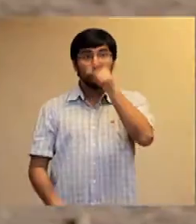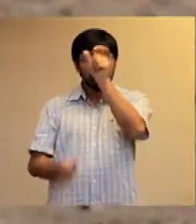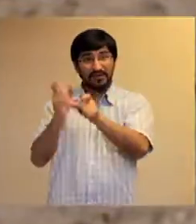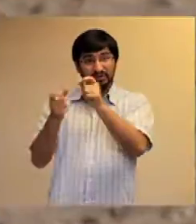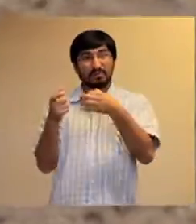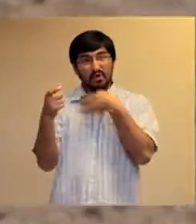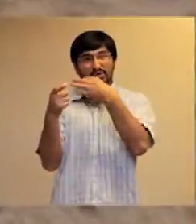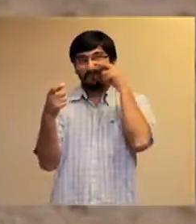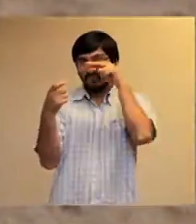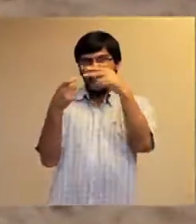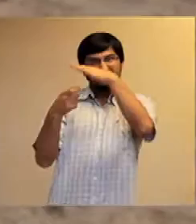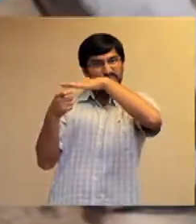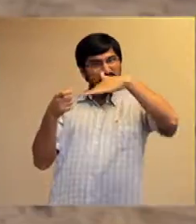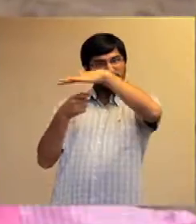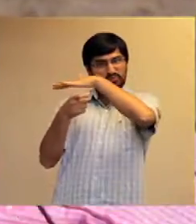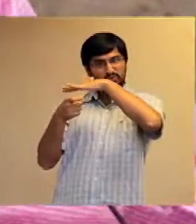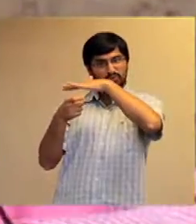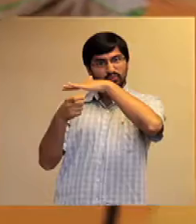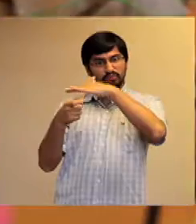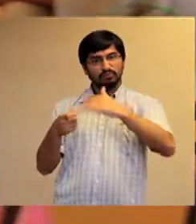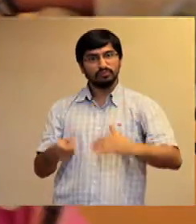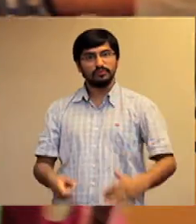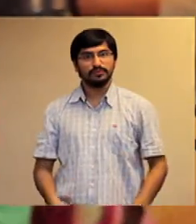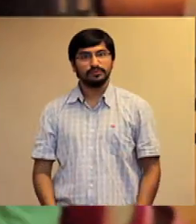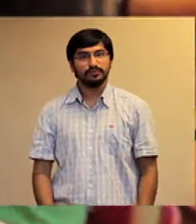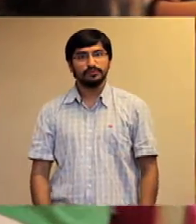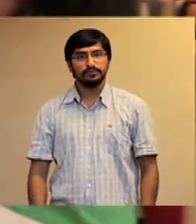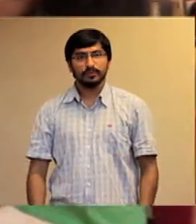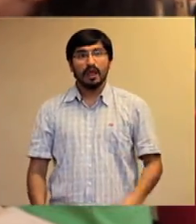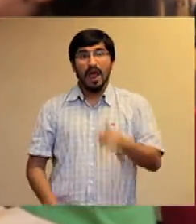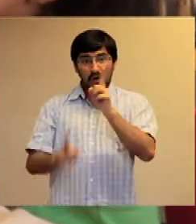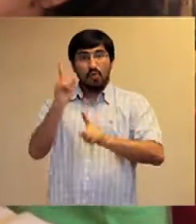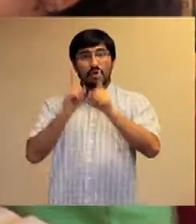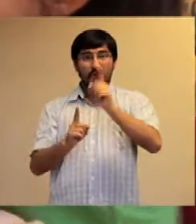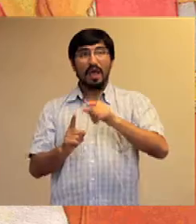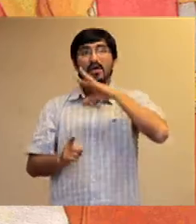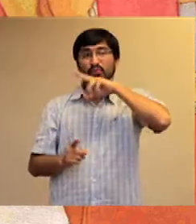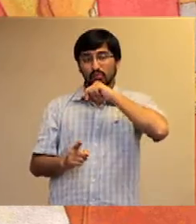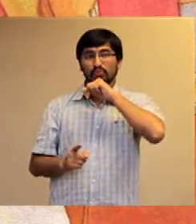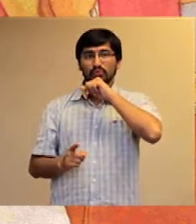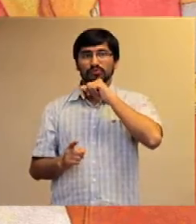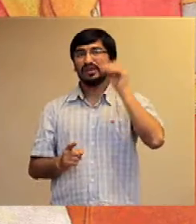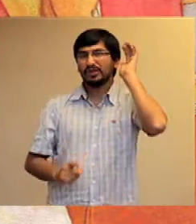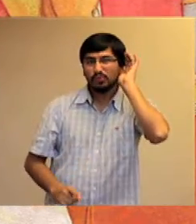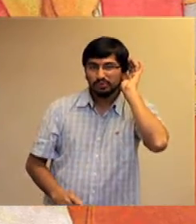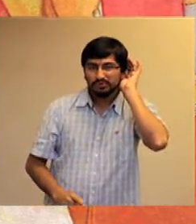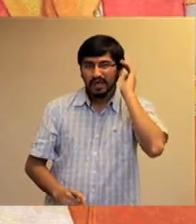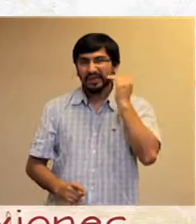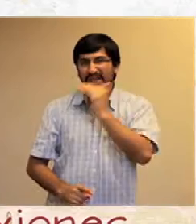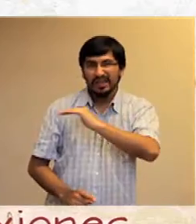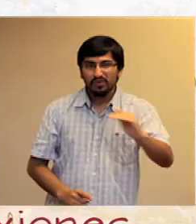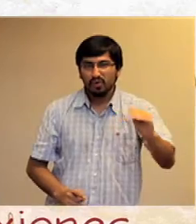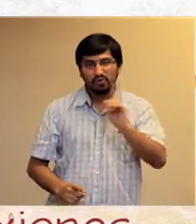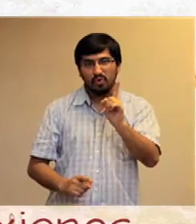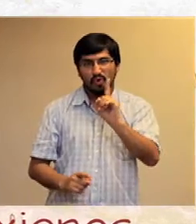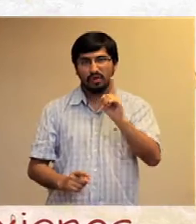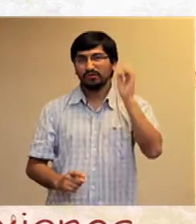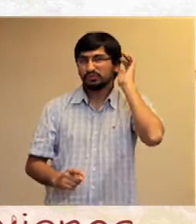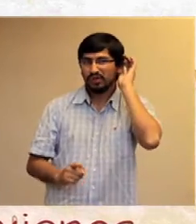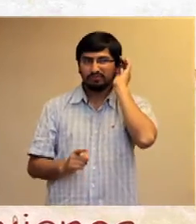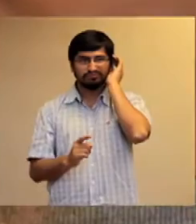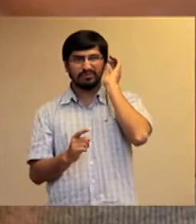Miren la situación que está contando el personaje. Algunos adultos no